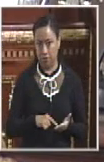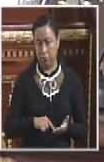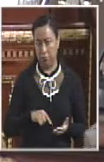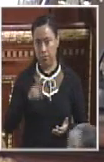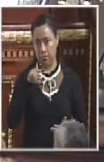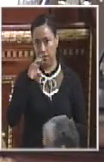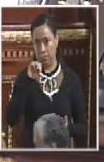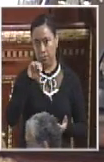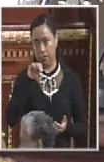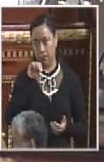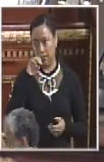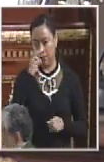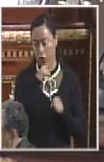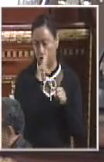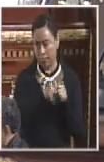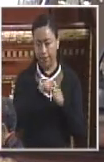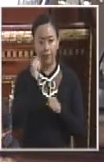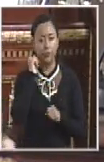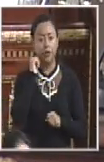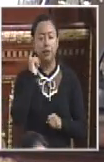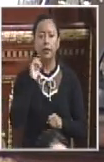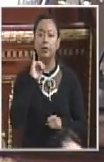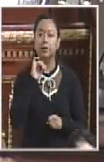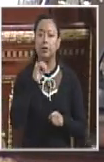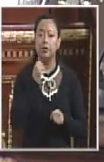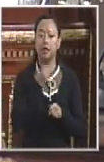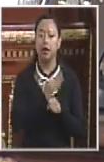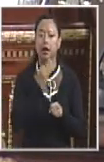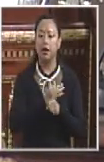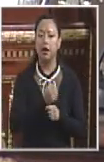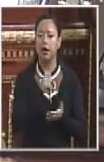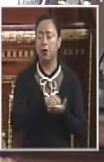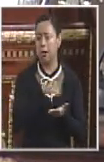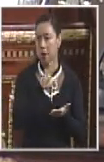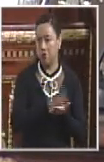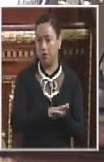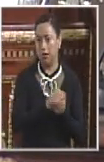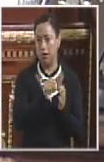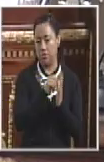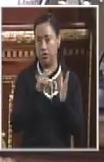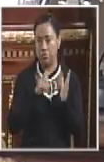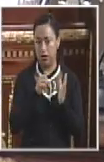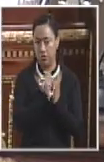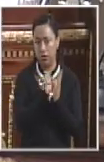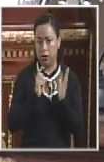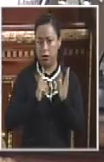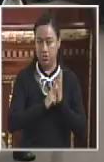si es de aprobarse la solicitud de inclusión en el orden del día